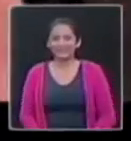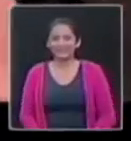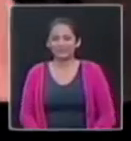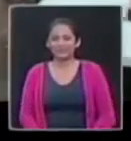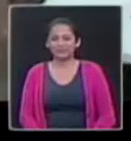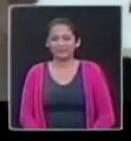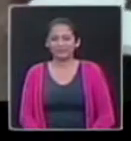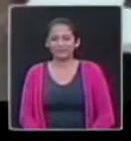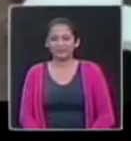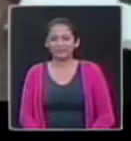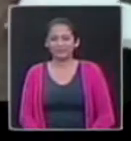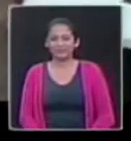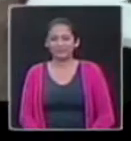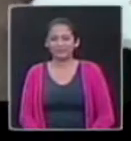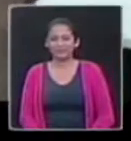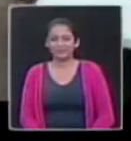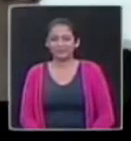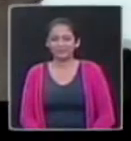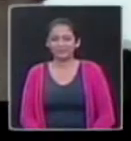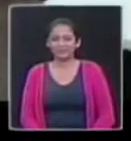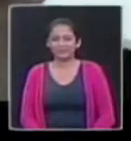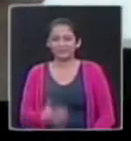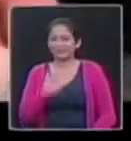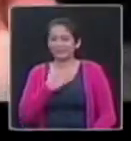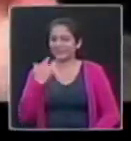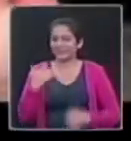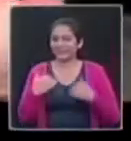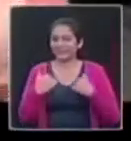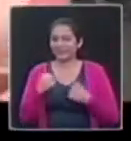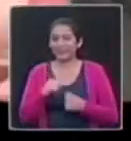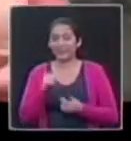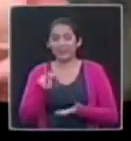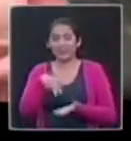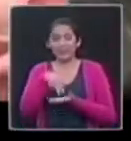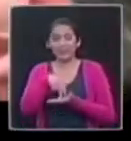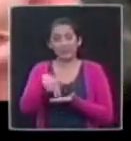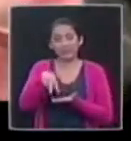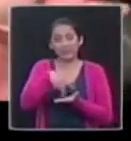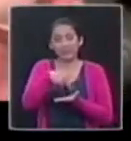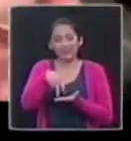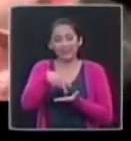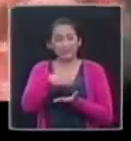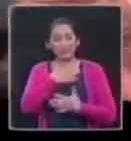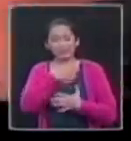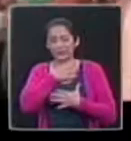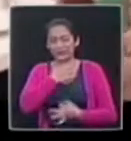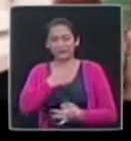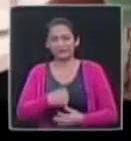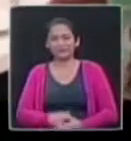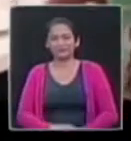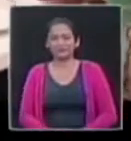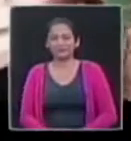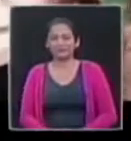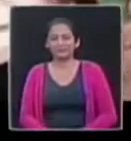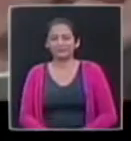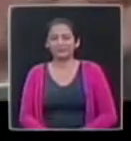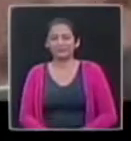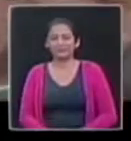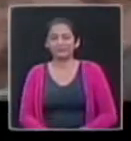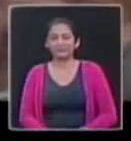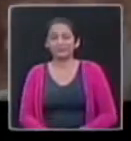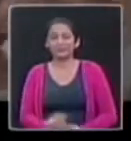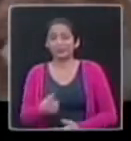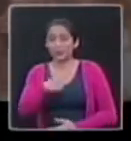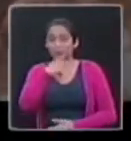escenario es maravilloso, sentir su calor, su cariño. El público es totalmente Wow. Mientras se calentaban los